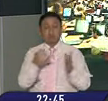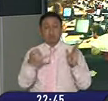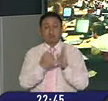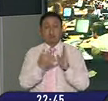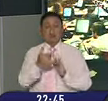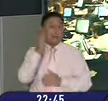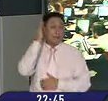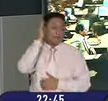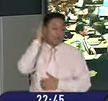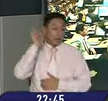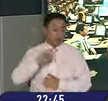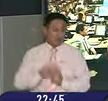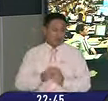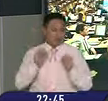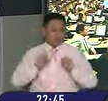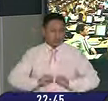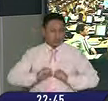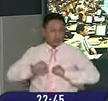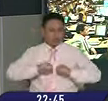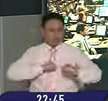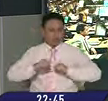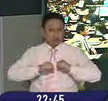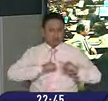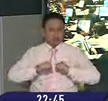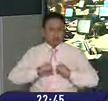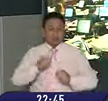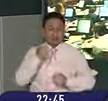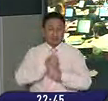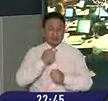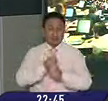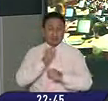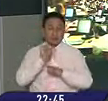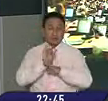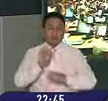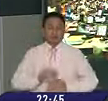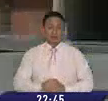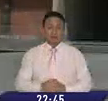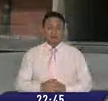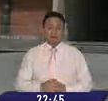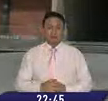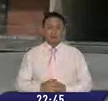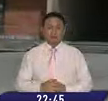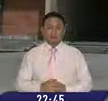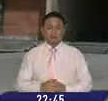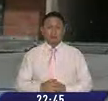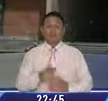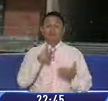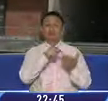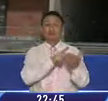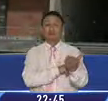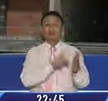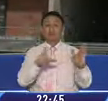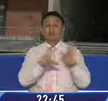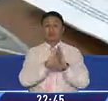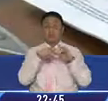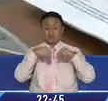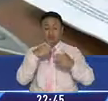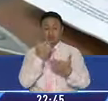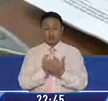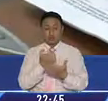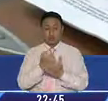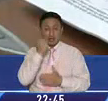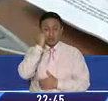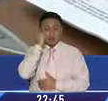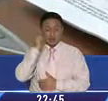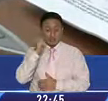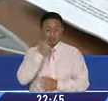las mujeres tengan mayor participación en el campo laboral del país. El proyecto de ley para impulsar la economía violeta